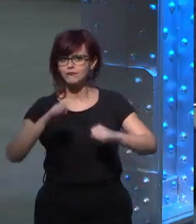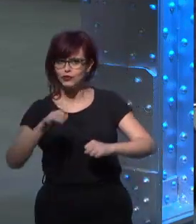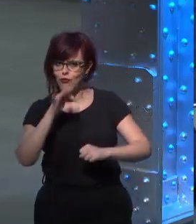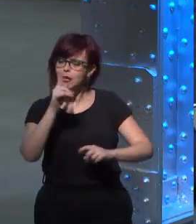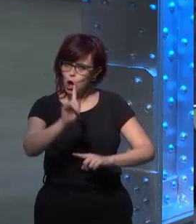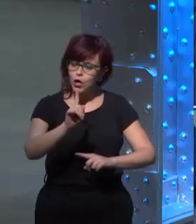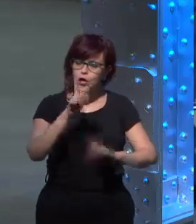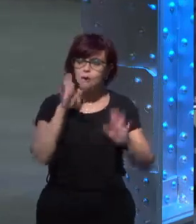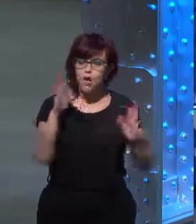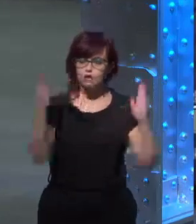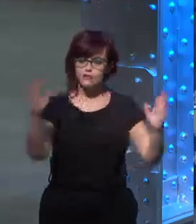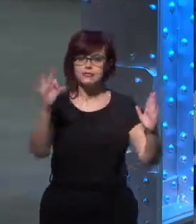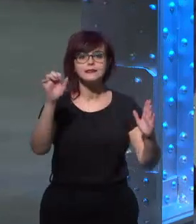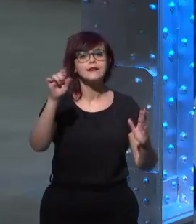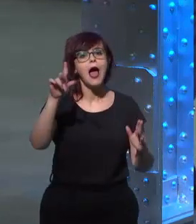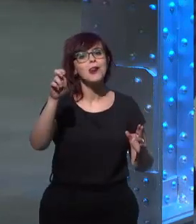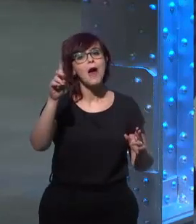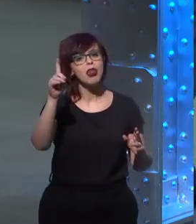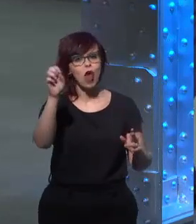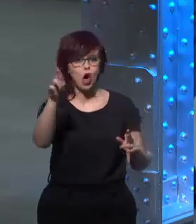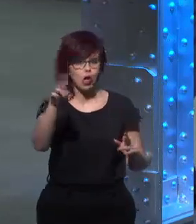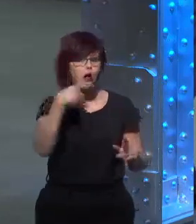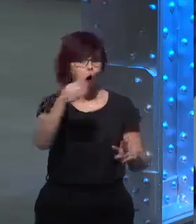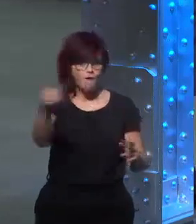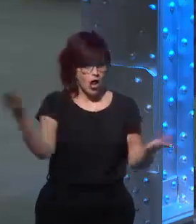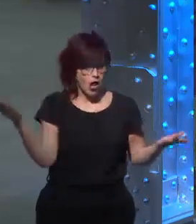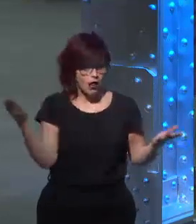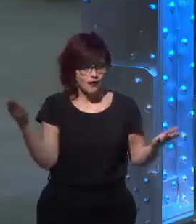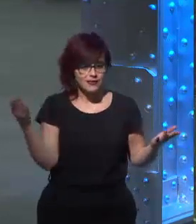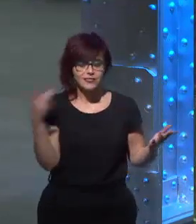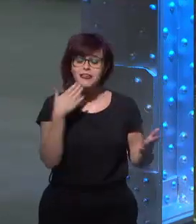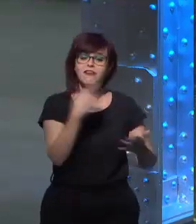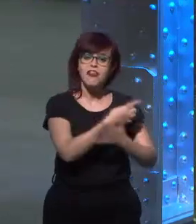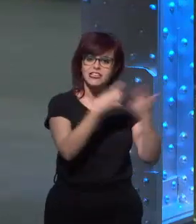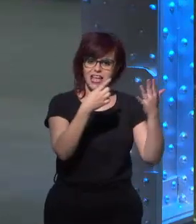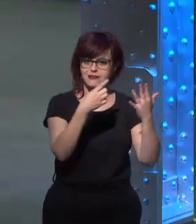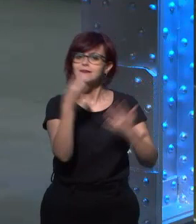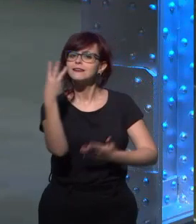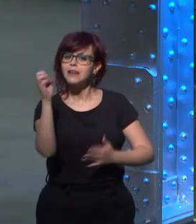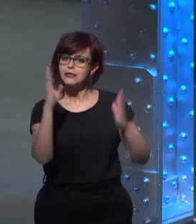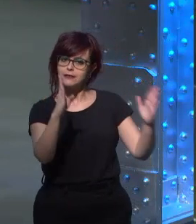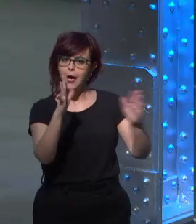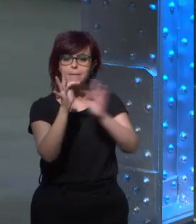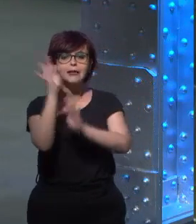excepción, que es Salvador. Salvador también es joven. Es decir, están las personas entre 16 y 30 años y Salvador.